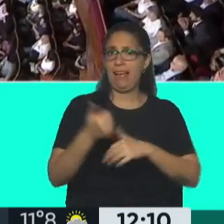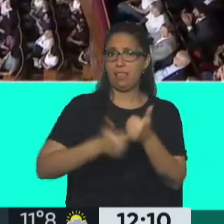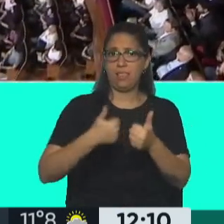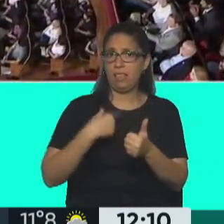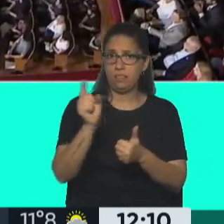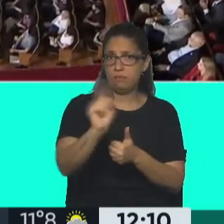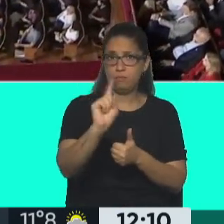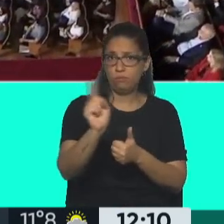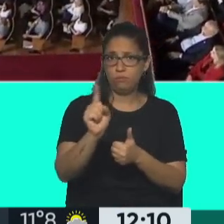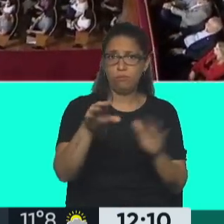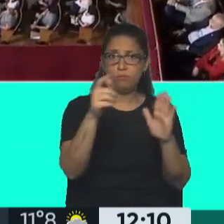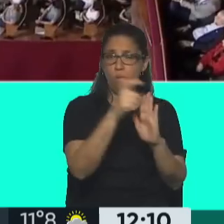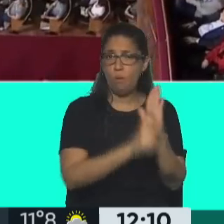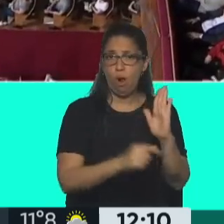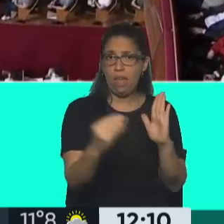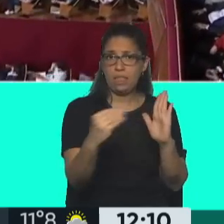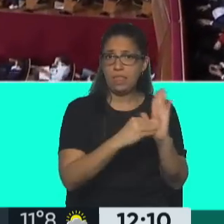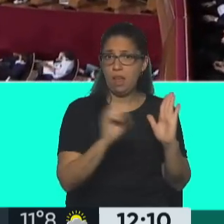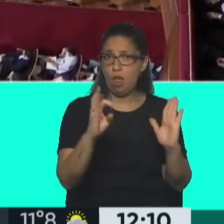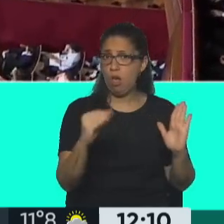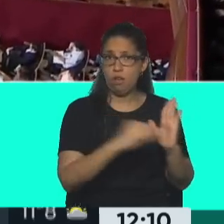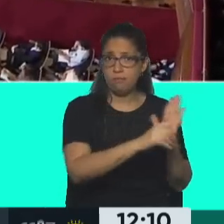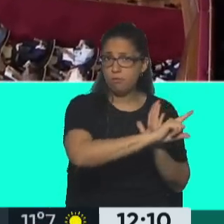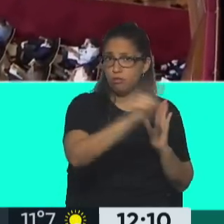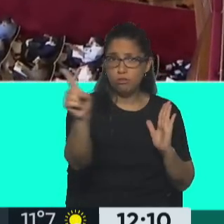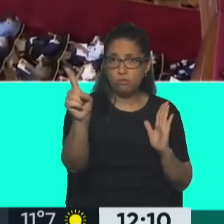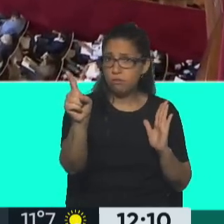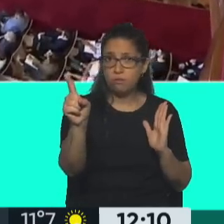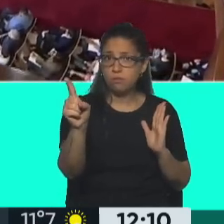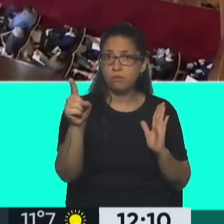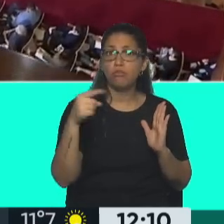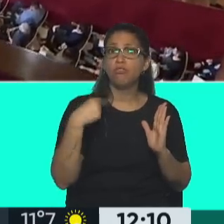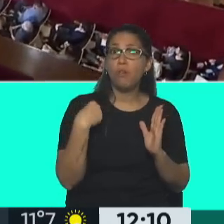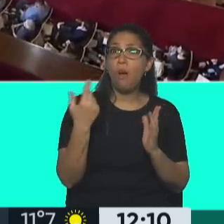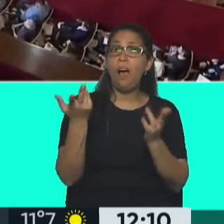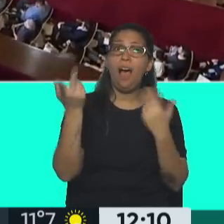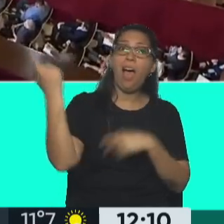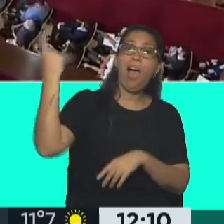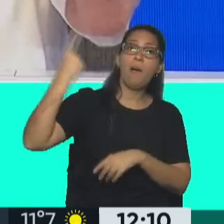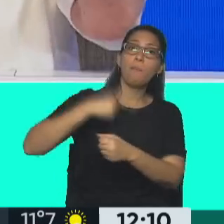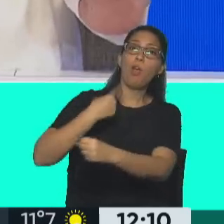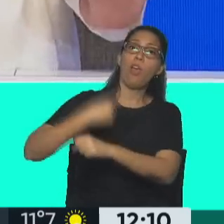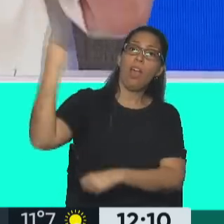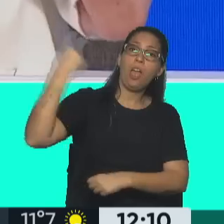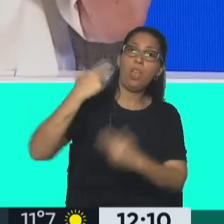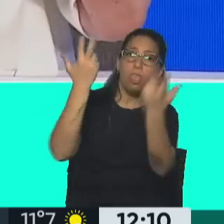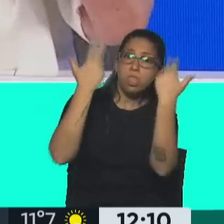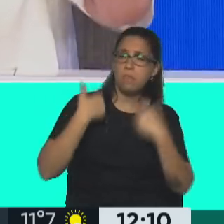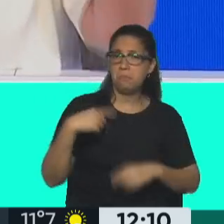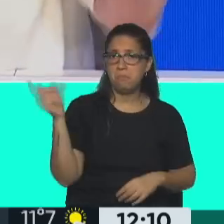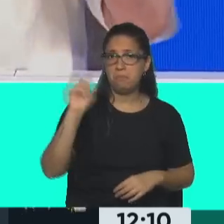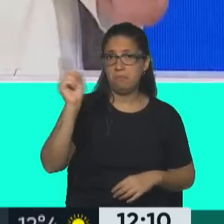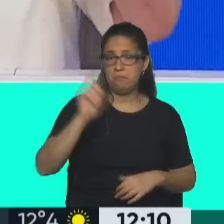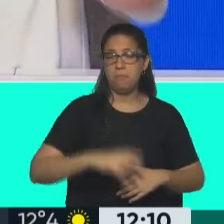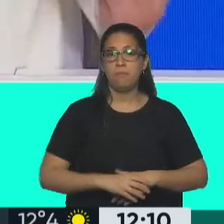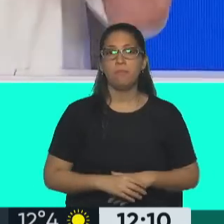que no va a estar en las boletas, precisamente porque dijo: no voy a ser mascota del poder. Hoy, hace un rato nada más, Cristina